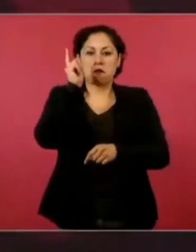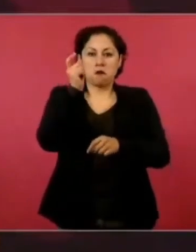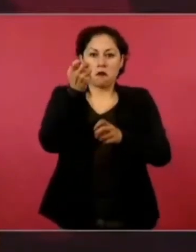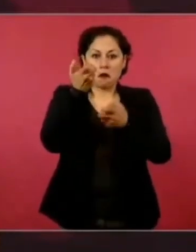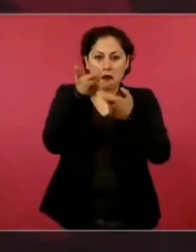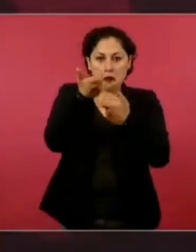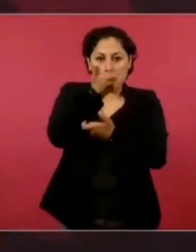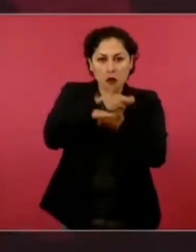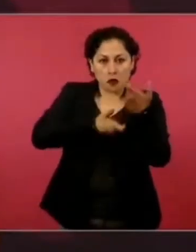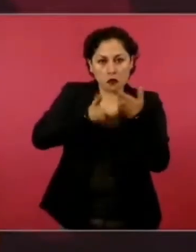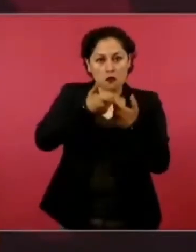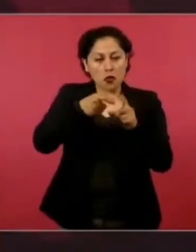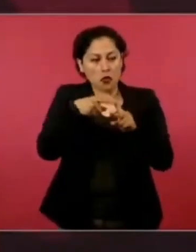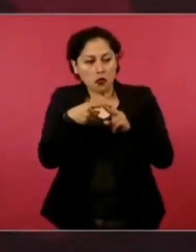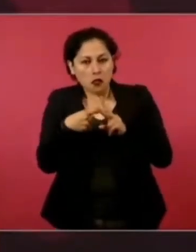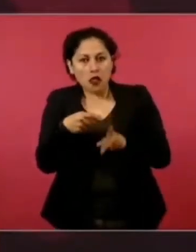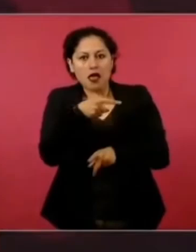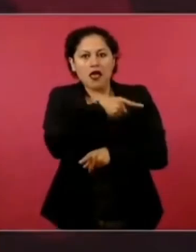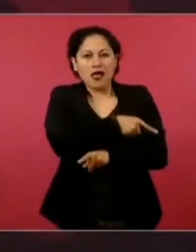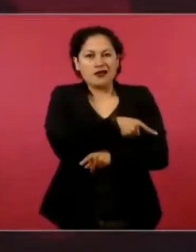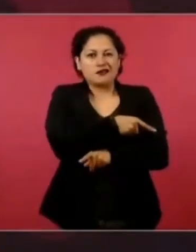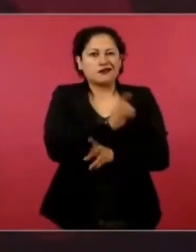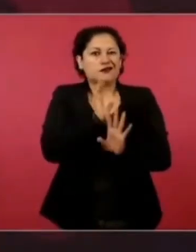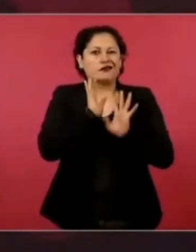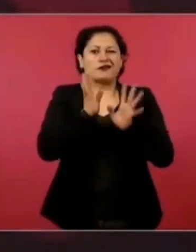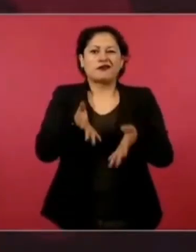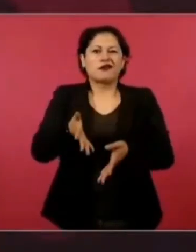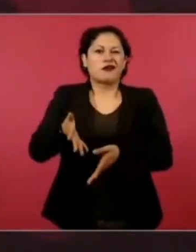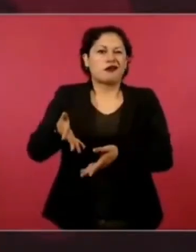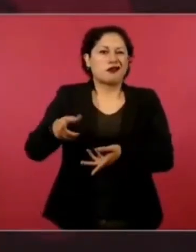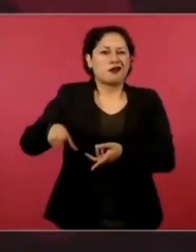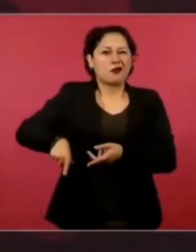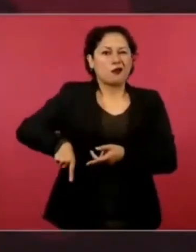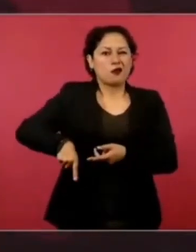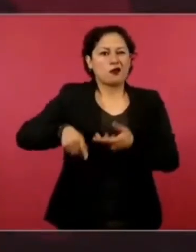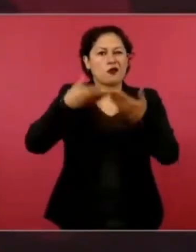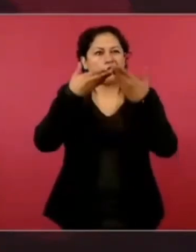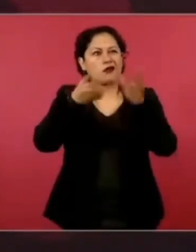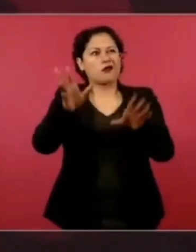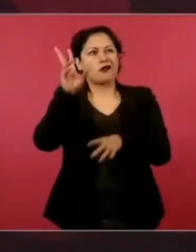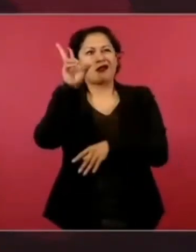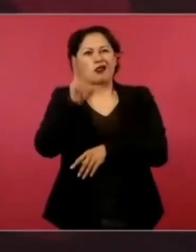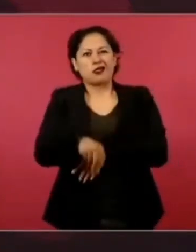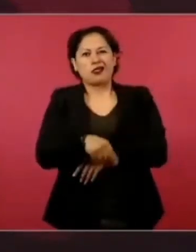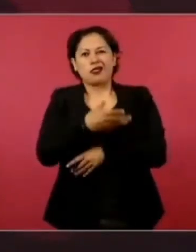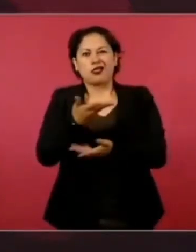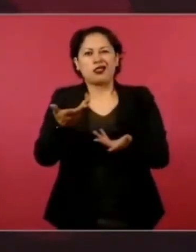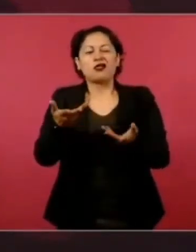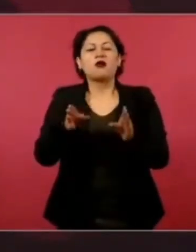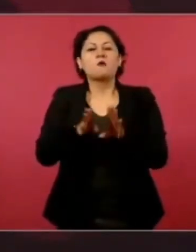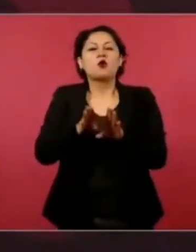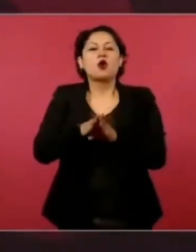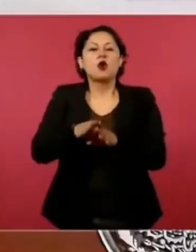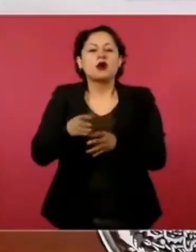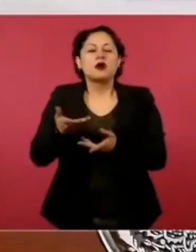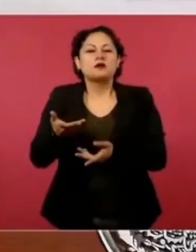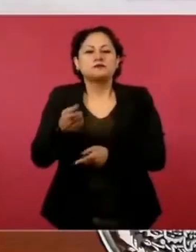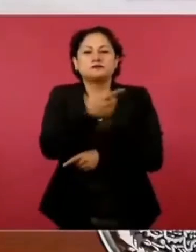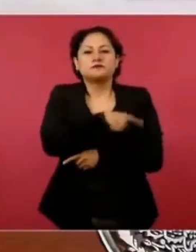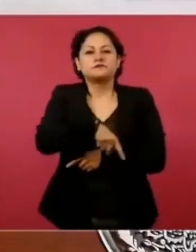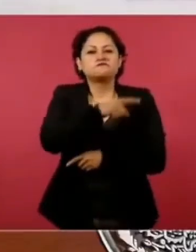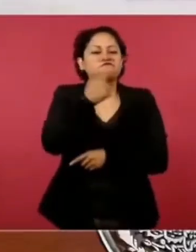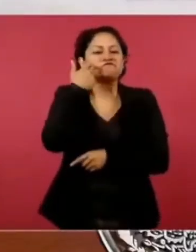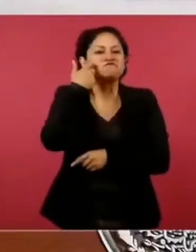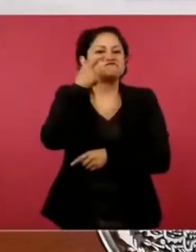y es importantísima la inversión pública porque